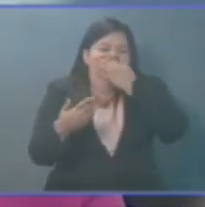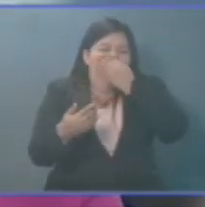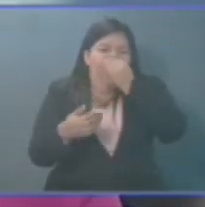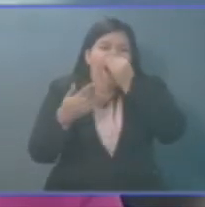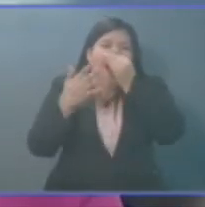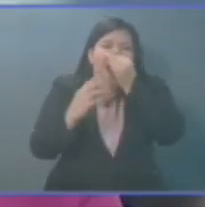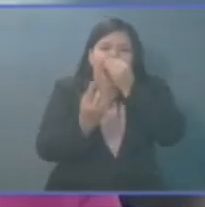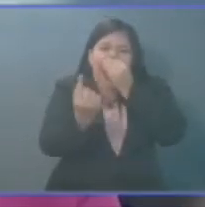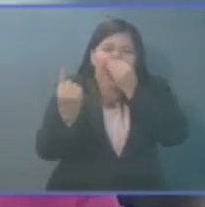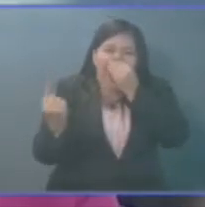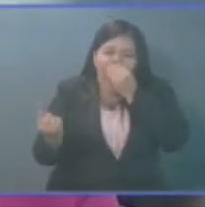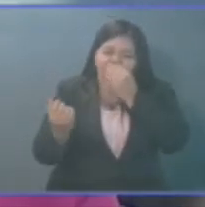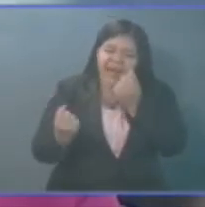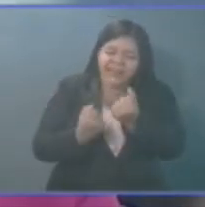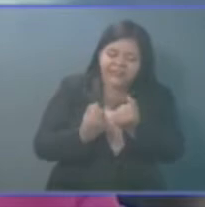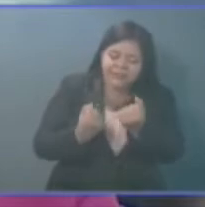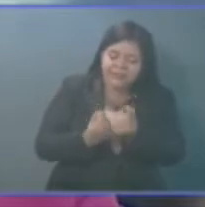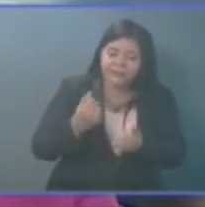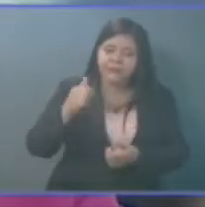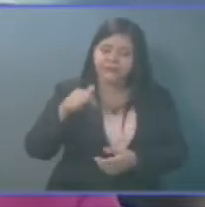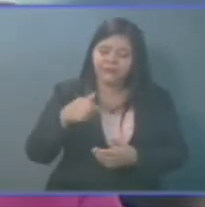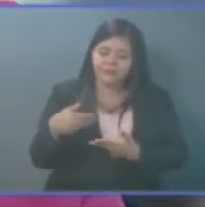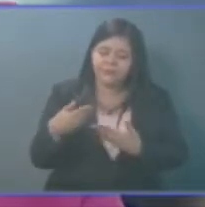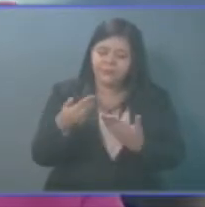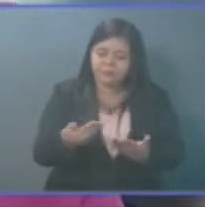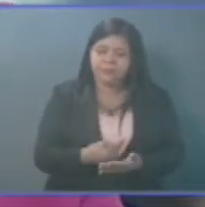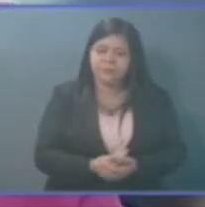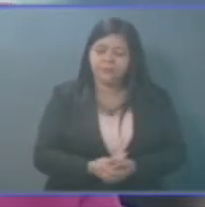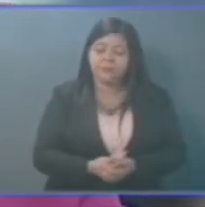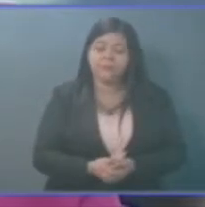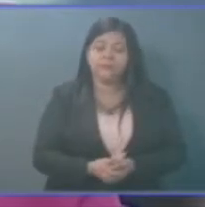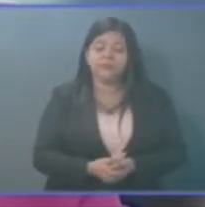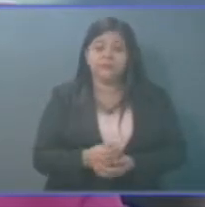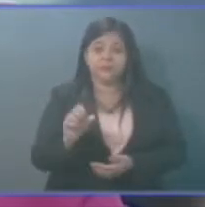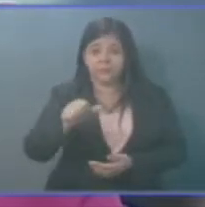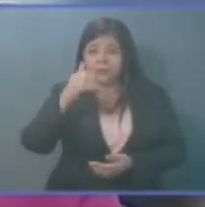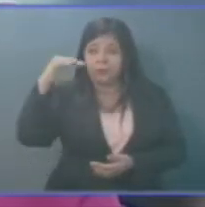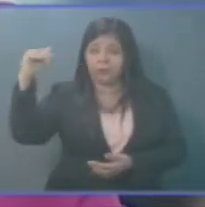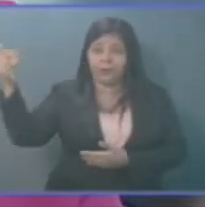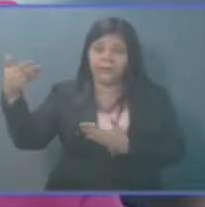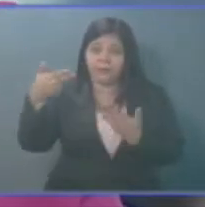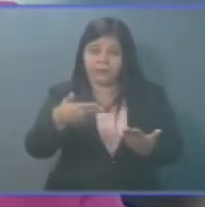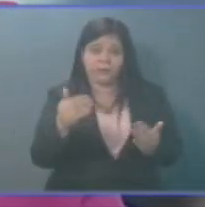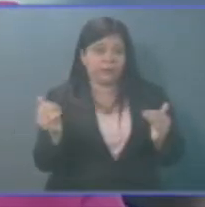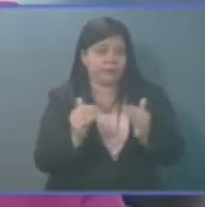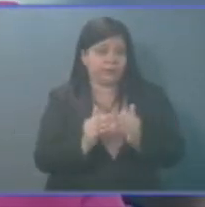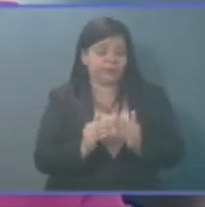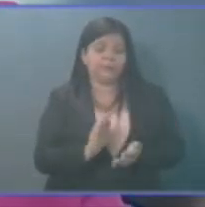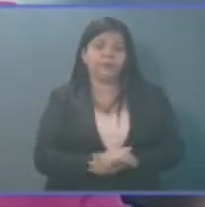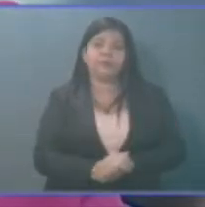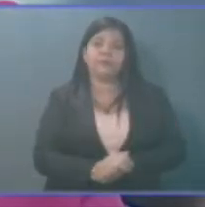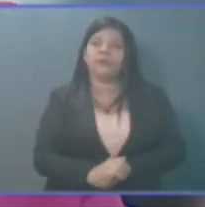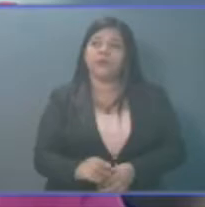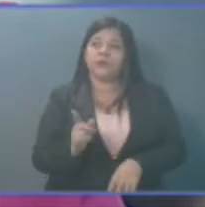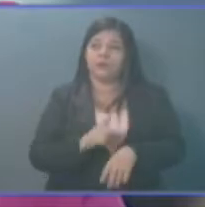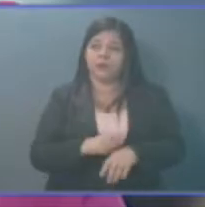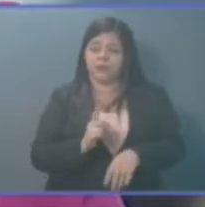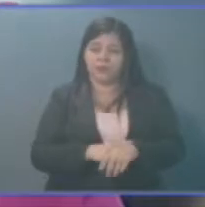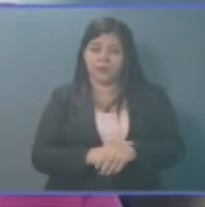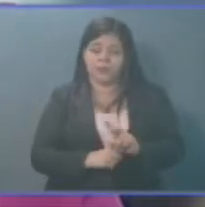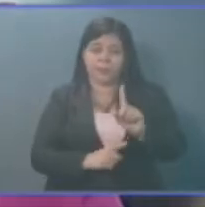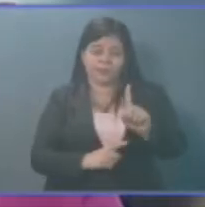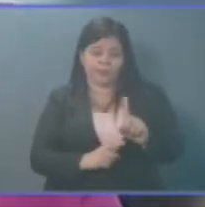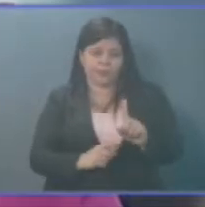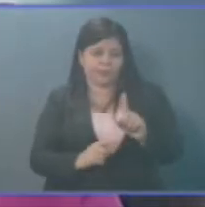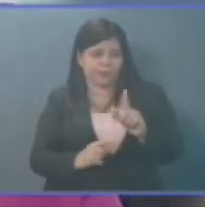de personas altruistas de El Salvador y otras nacionalidades, que durante los